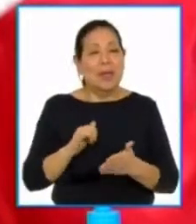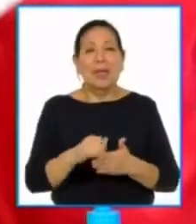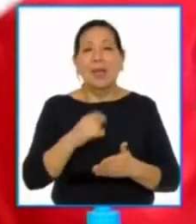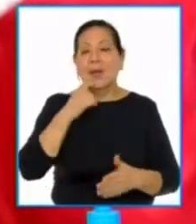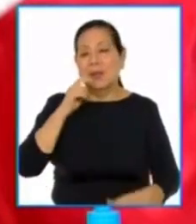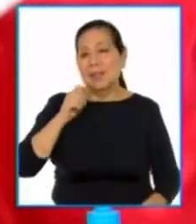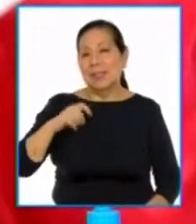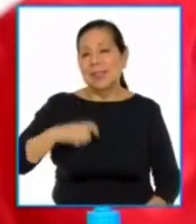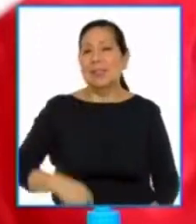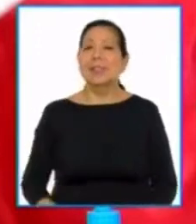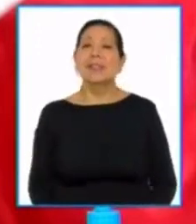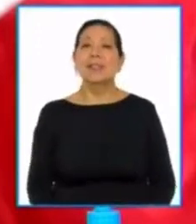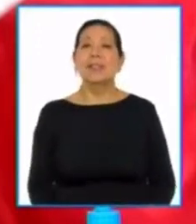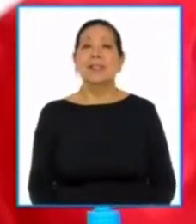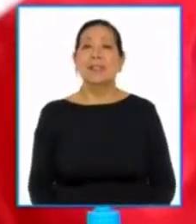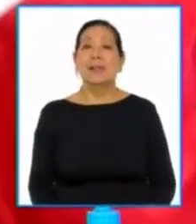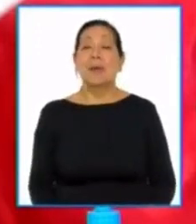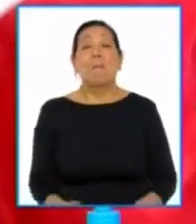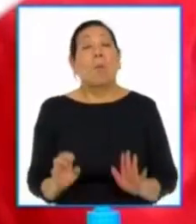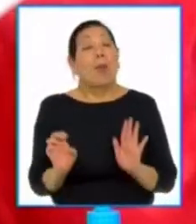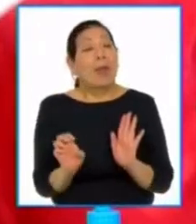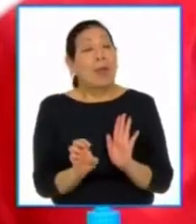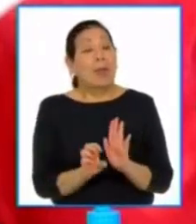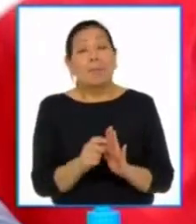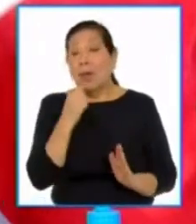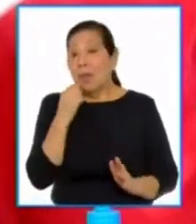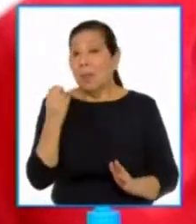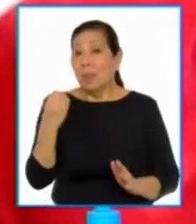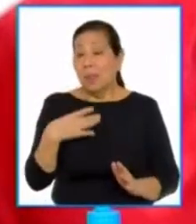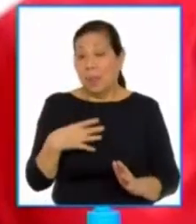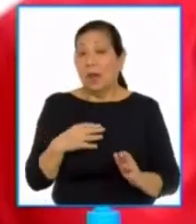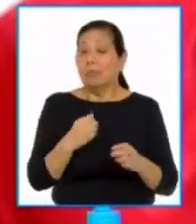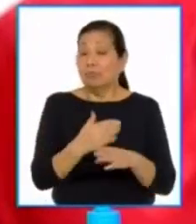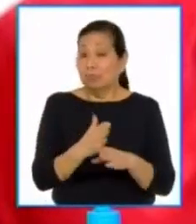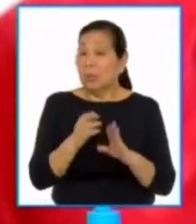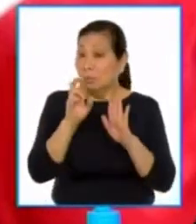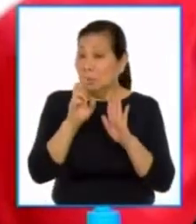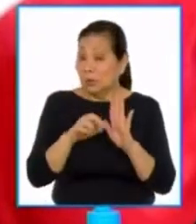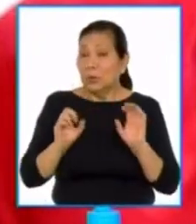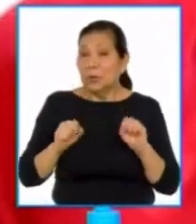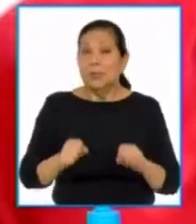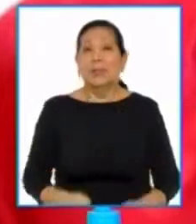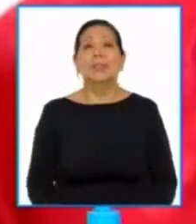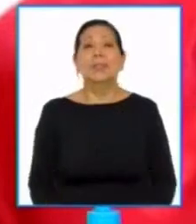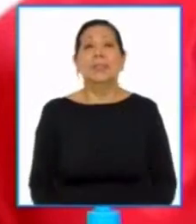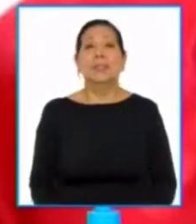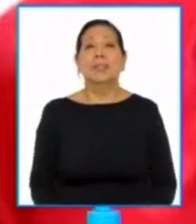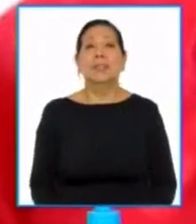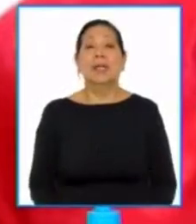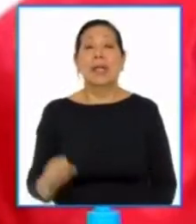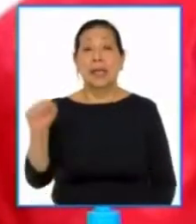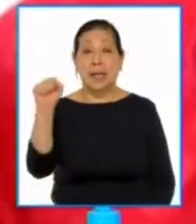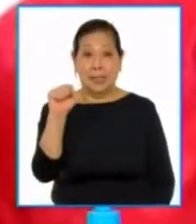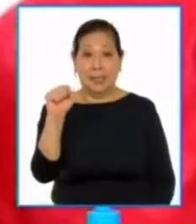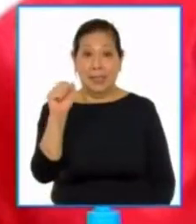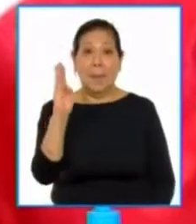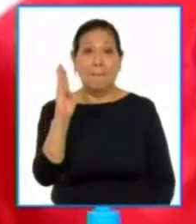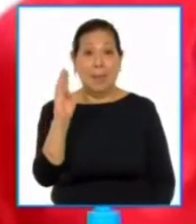lo necesiten. En el caso que nos digan, participo en este programa, la